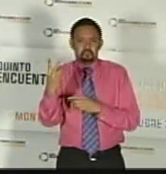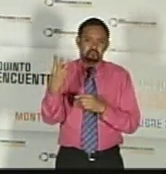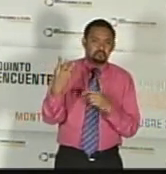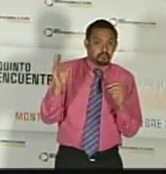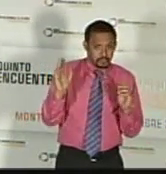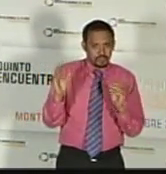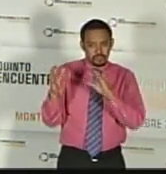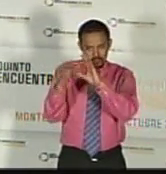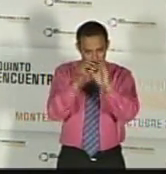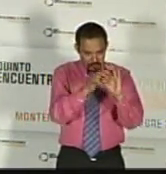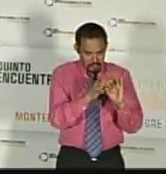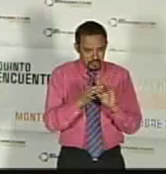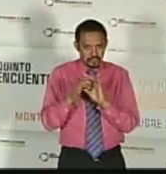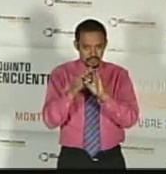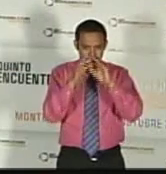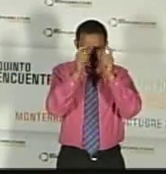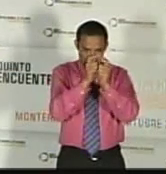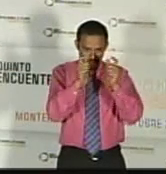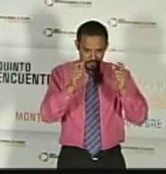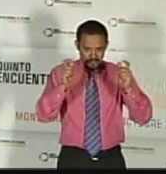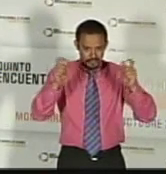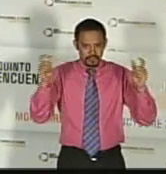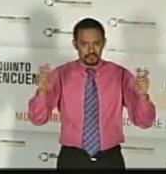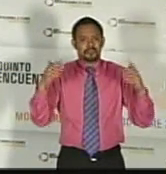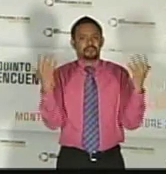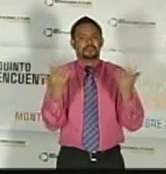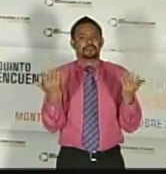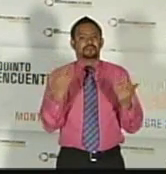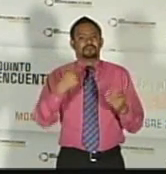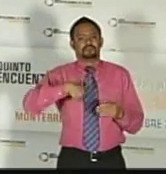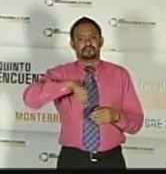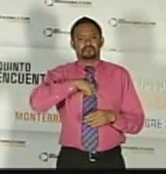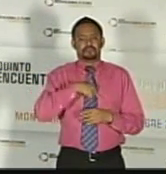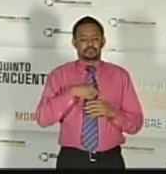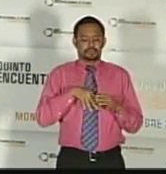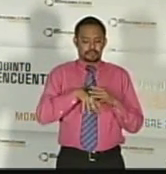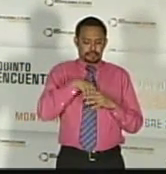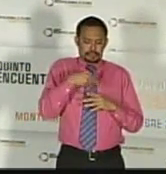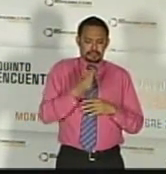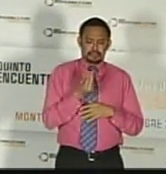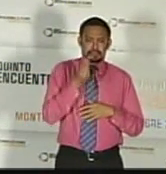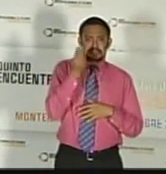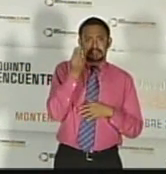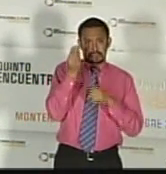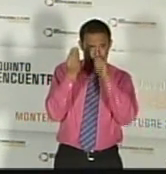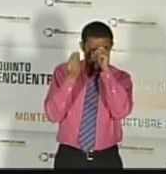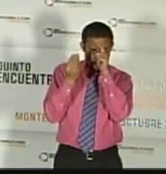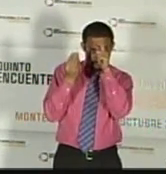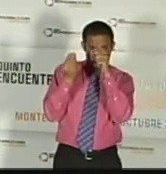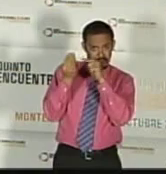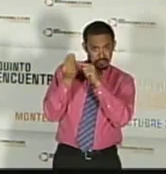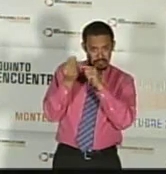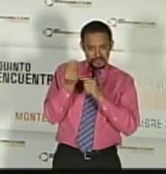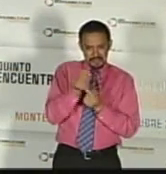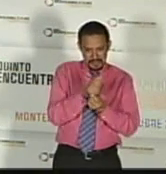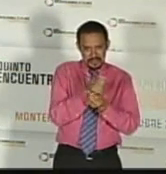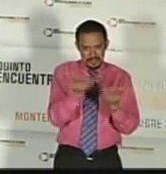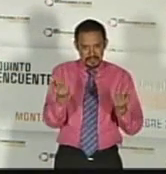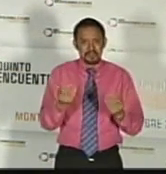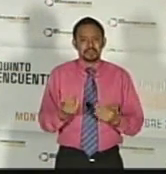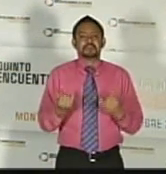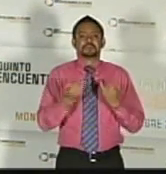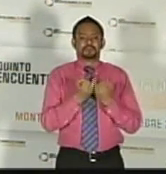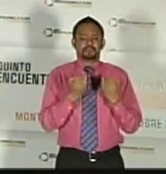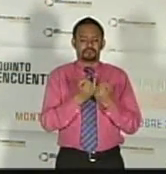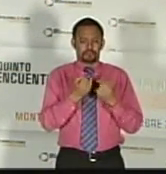núcleo para empezar a amplificar nuestra propia esencia espiritual. Y luego justo alrededor de eso te encontramos una